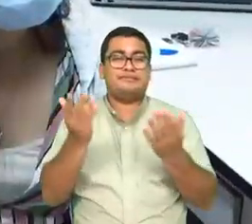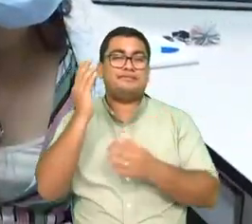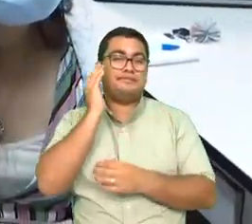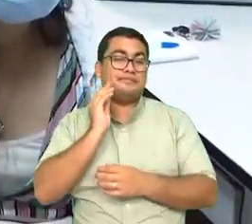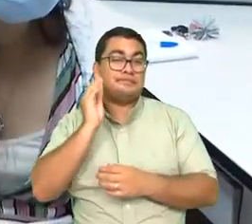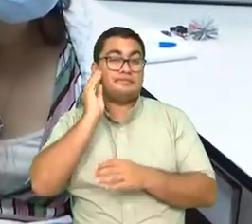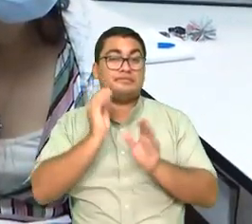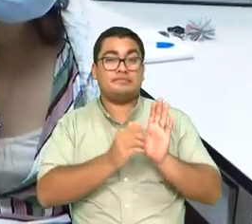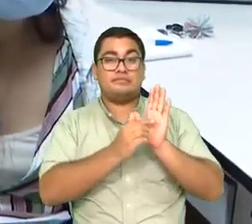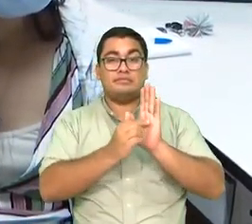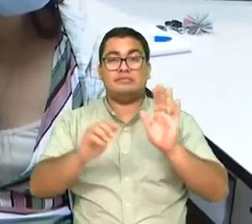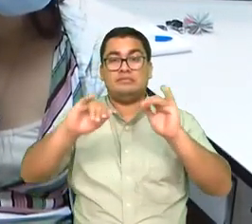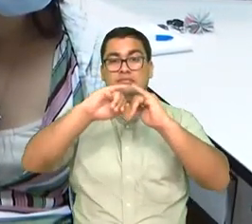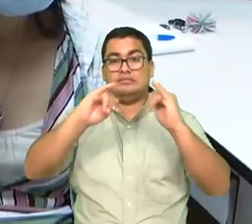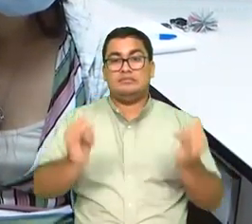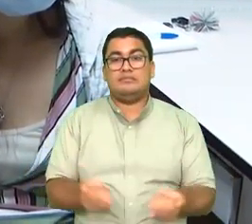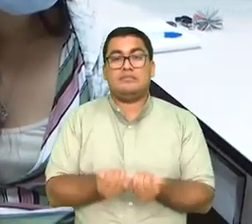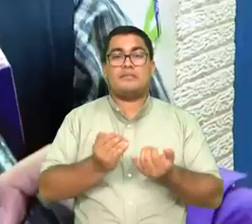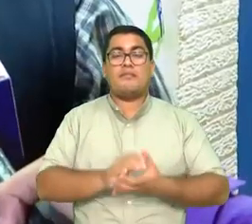expertos internacionales.